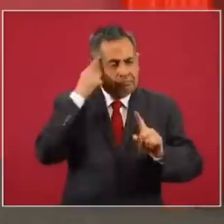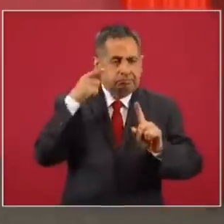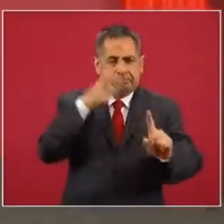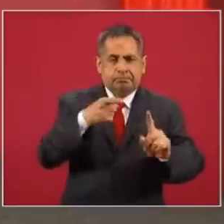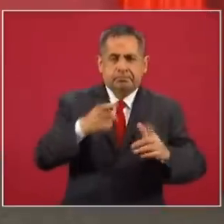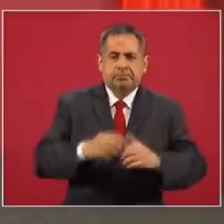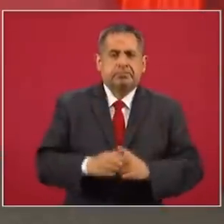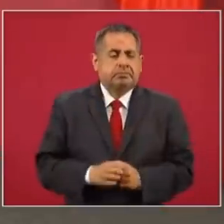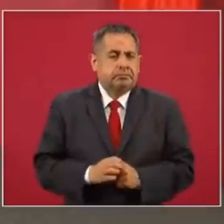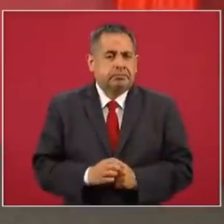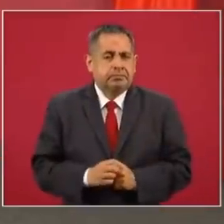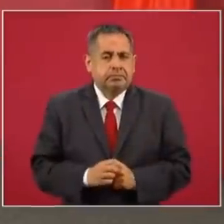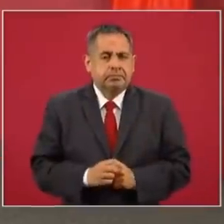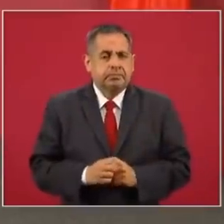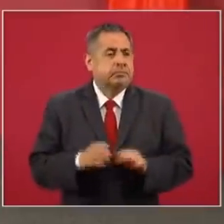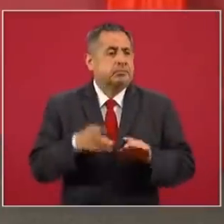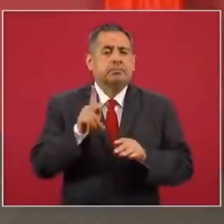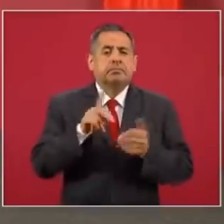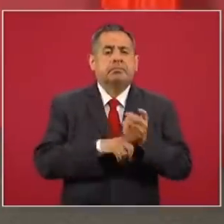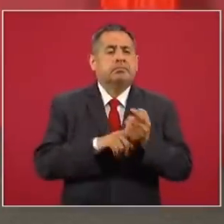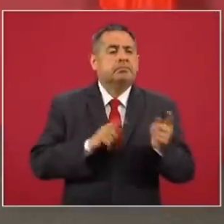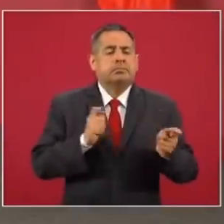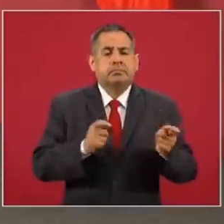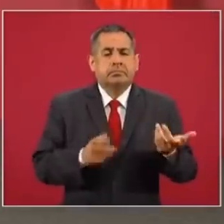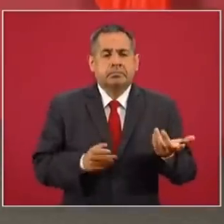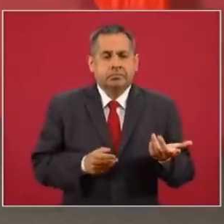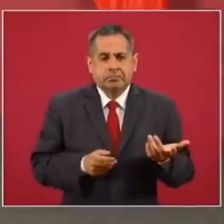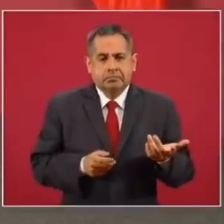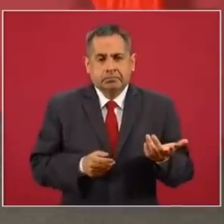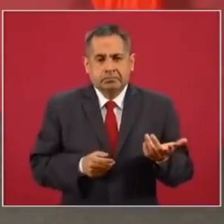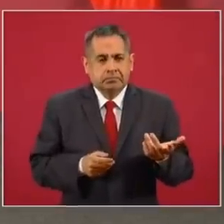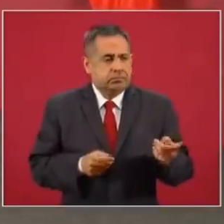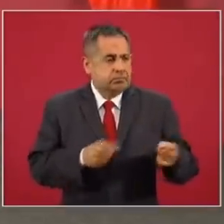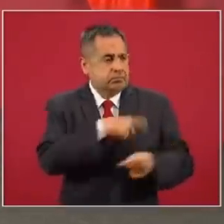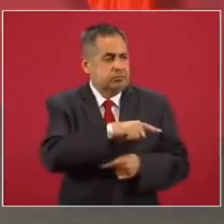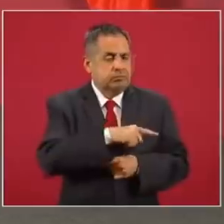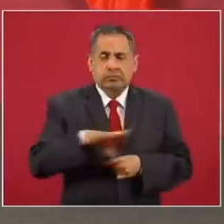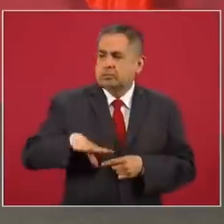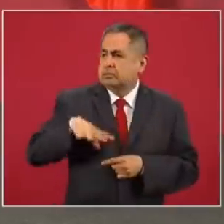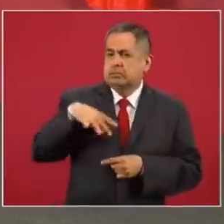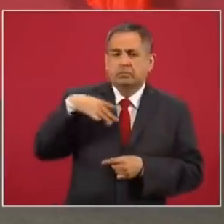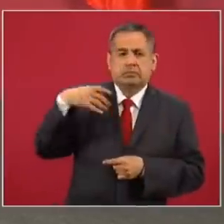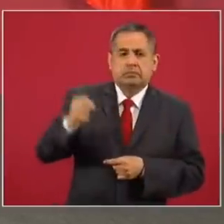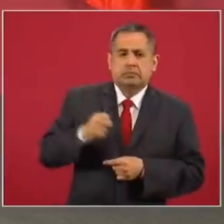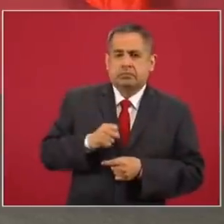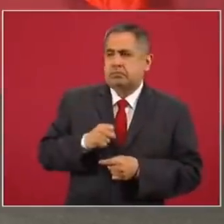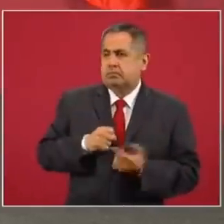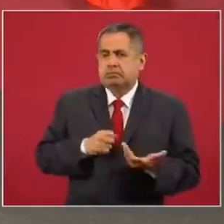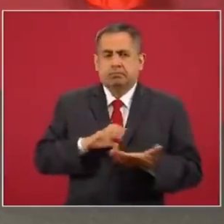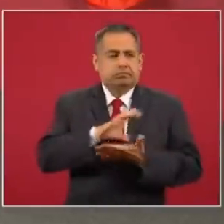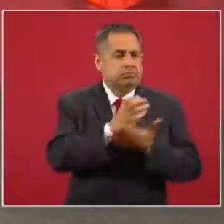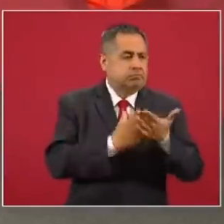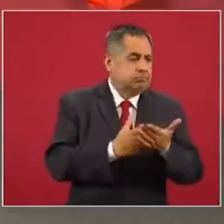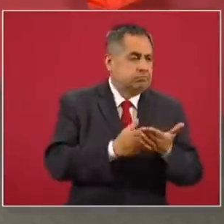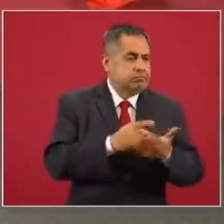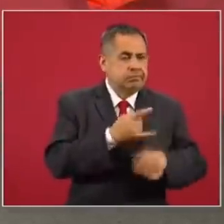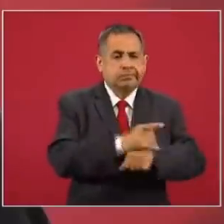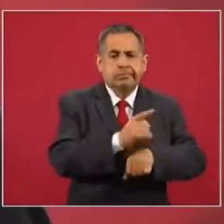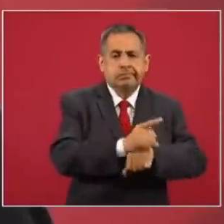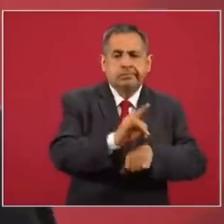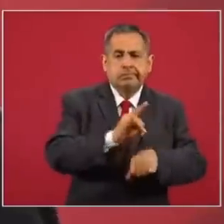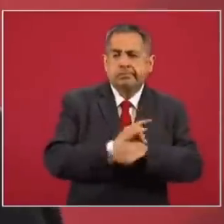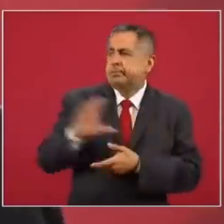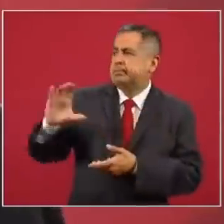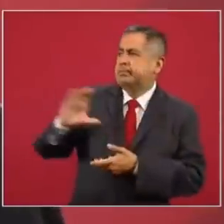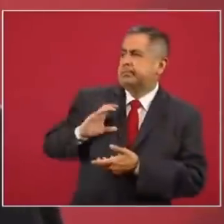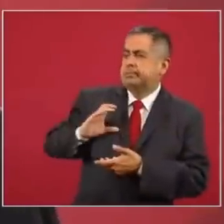propósito. Pero resulta que se abusó del mecanismo.